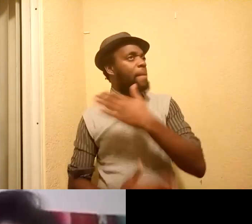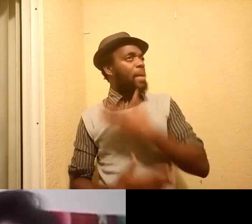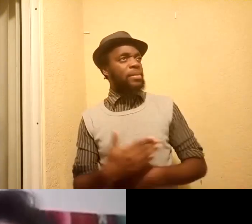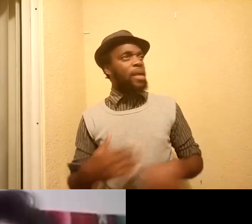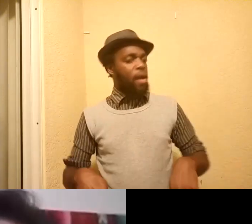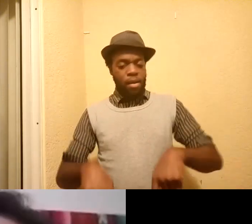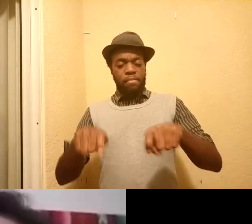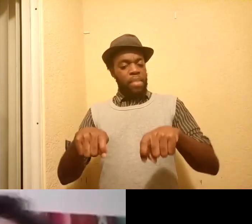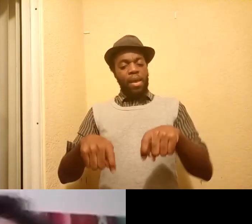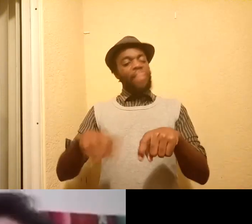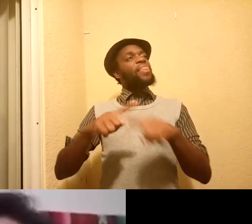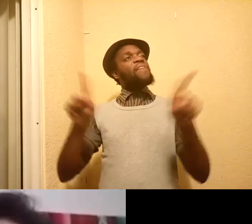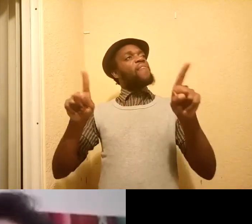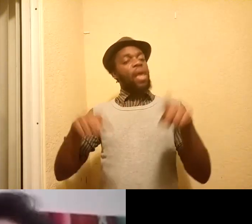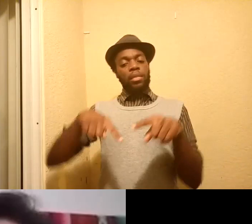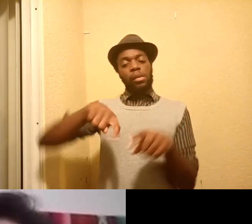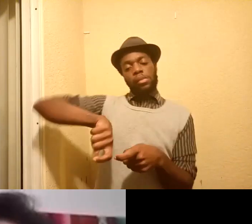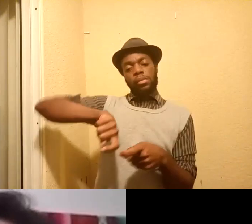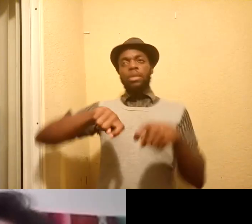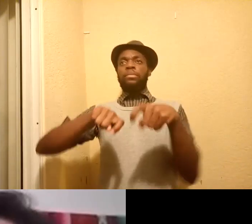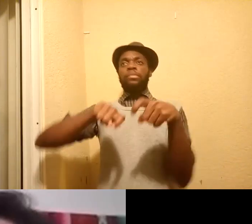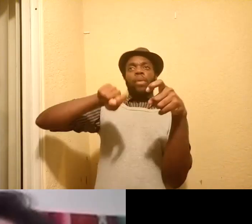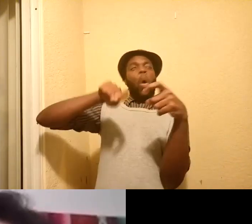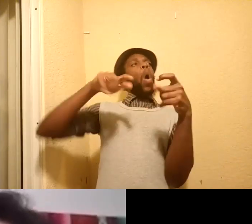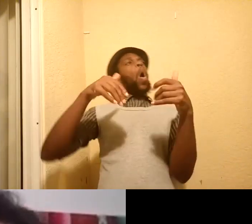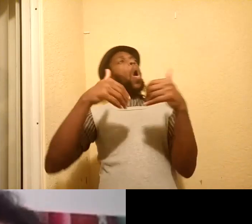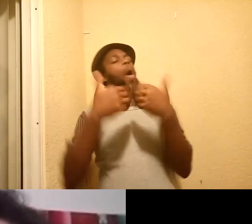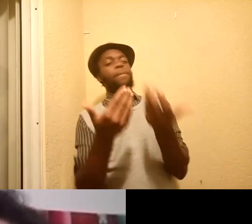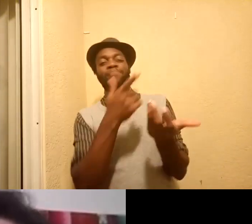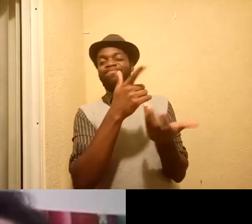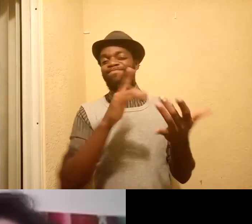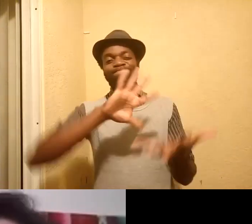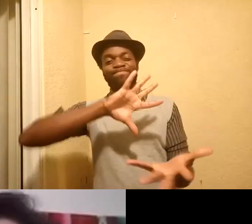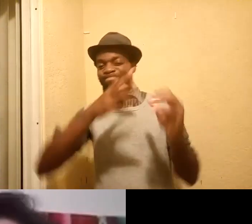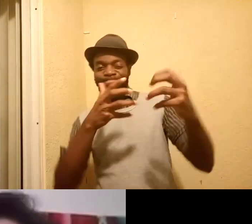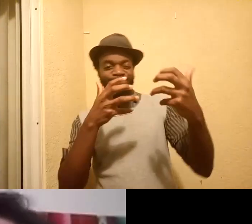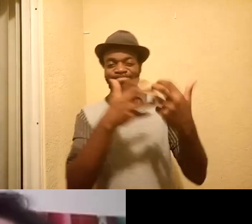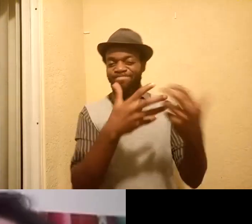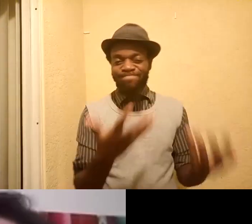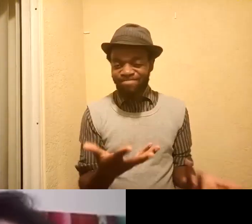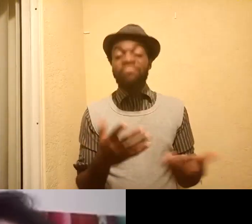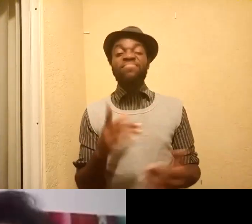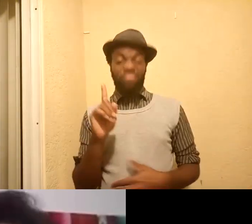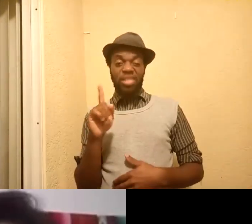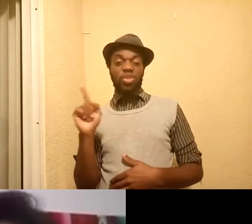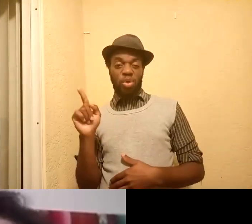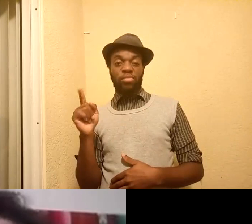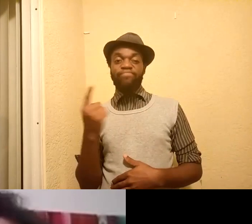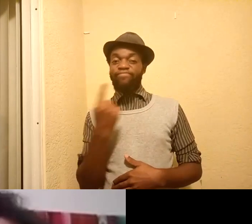podemos acceder. Y lo que decía nuestra expositora, ¿no? Por ejemplo, el uso de los